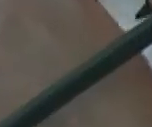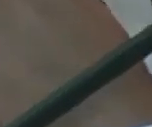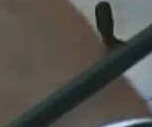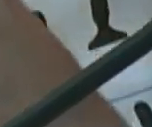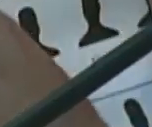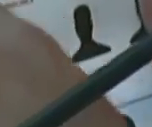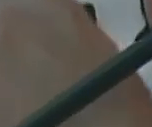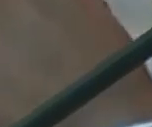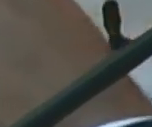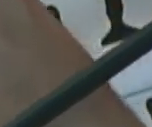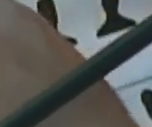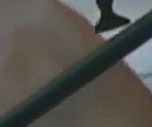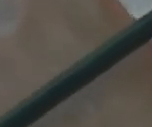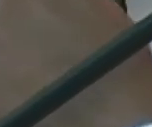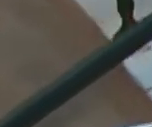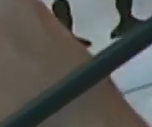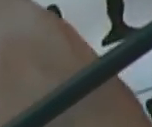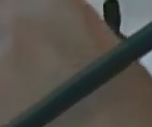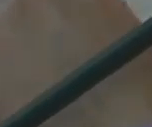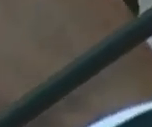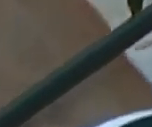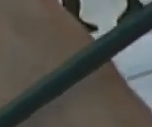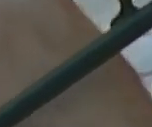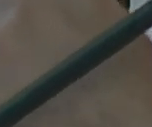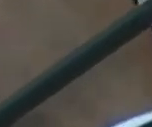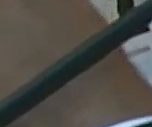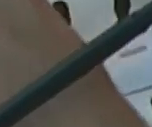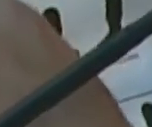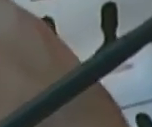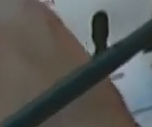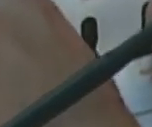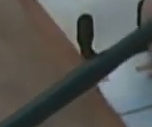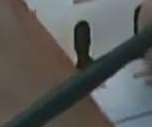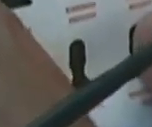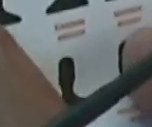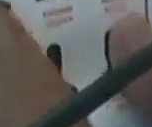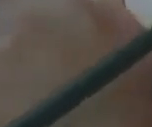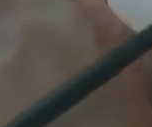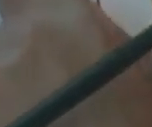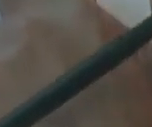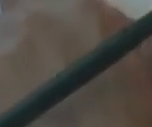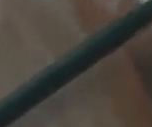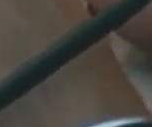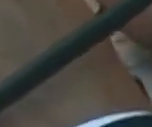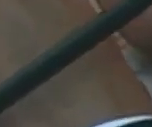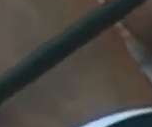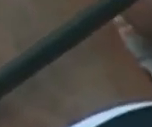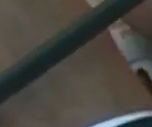Leopoldo López. Insisto, todo esto ocurrió mientras Leopoldo López se encontraba en la residencia del embajador de España.